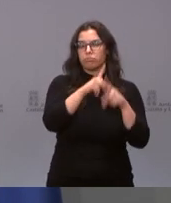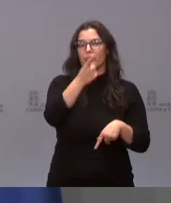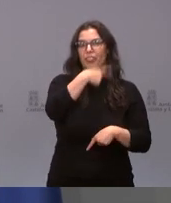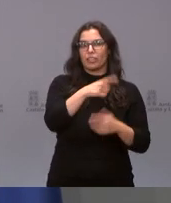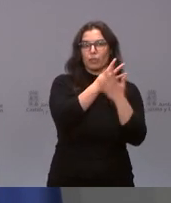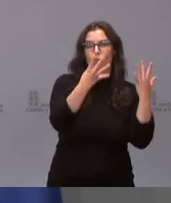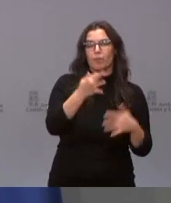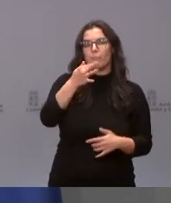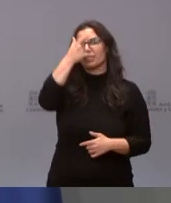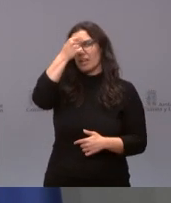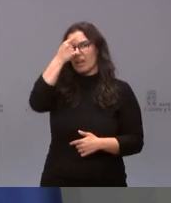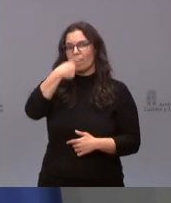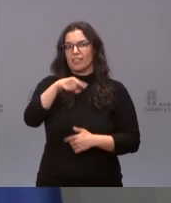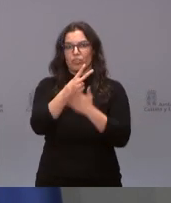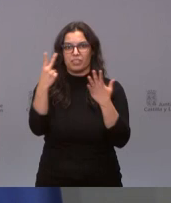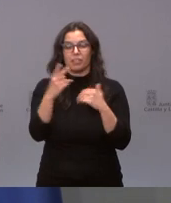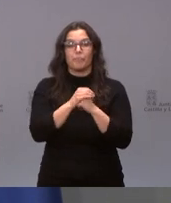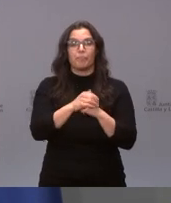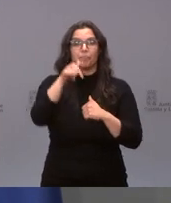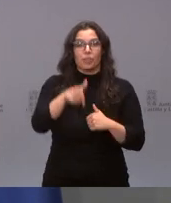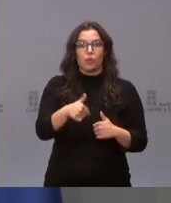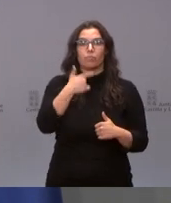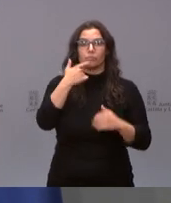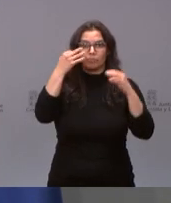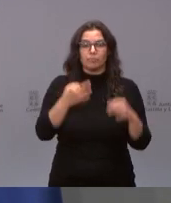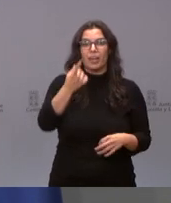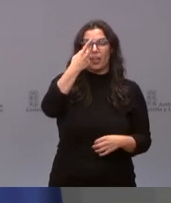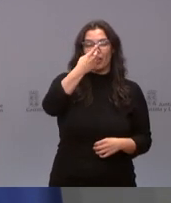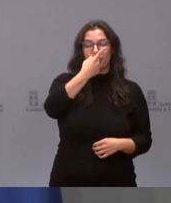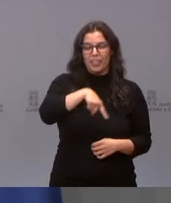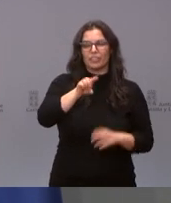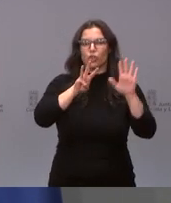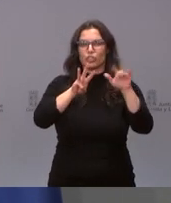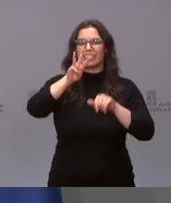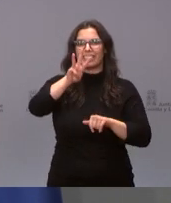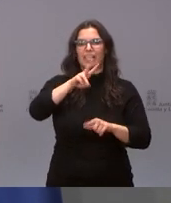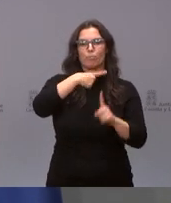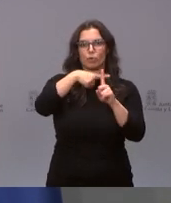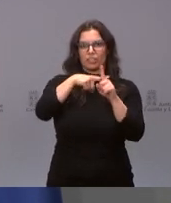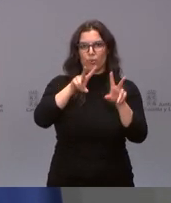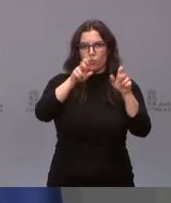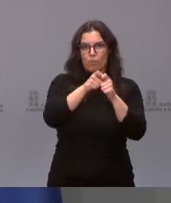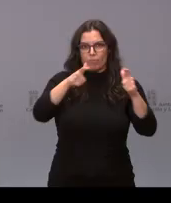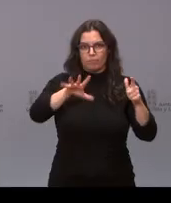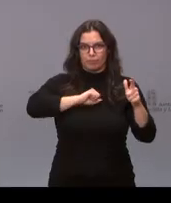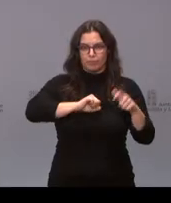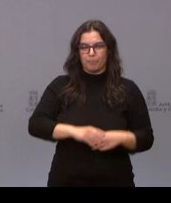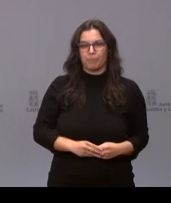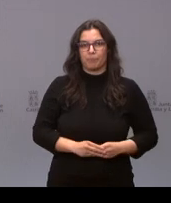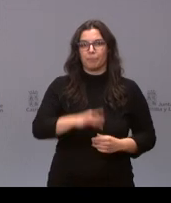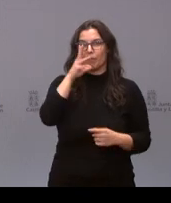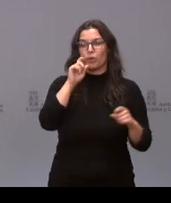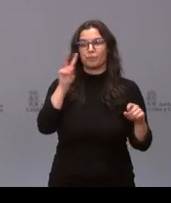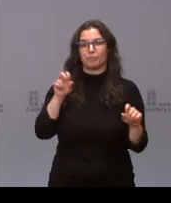con 117 hoy declaramos 183 casos nuevos en la siguiente diapositiva vemos